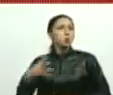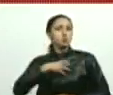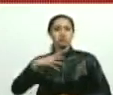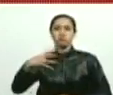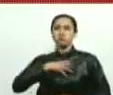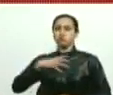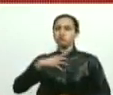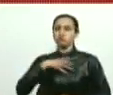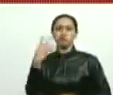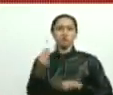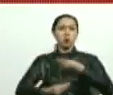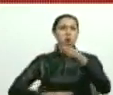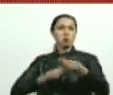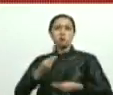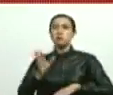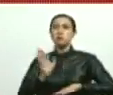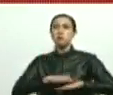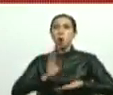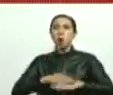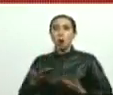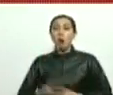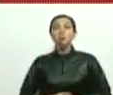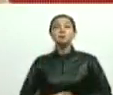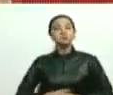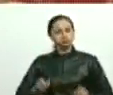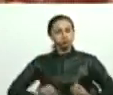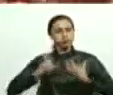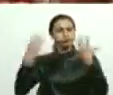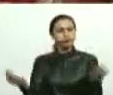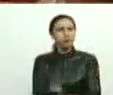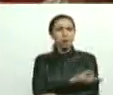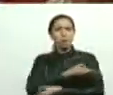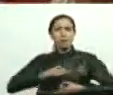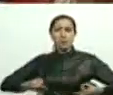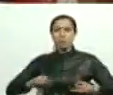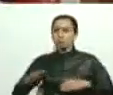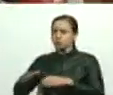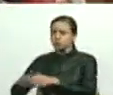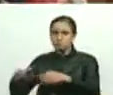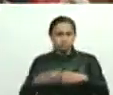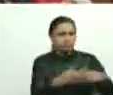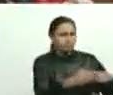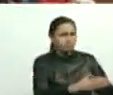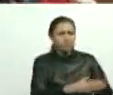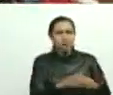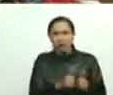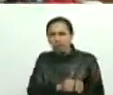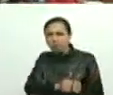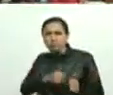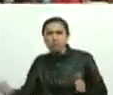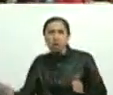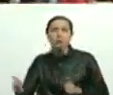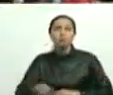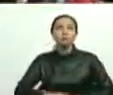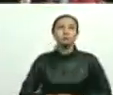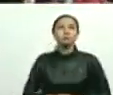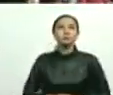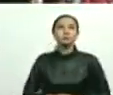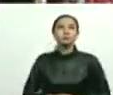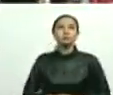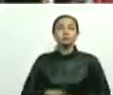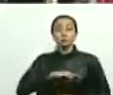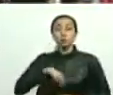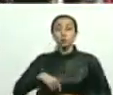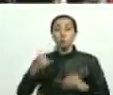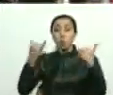hacerlo porque fue una expresión genuina. Y los casos aislados, ahí están aislados. Aislados, nos tocará ahora a